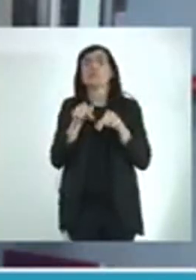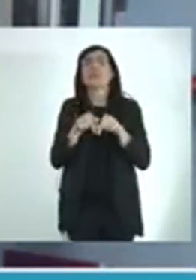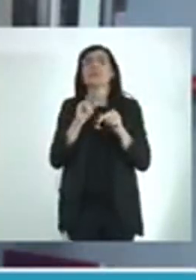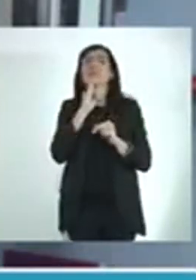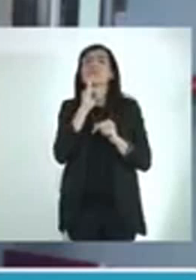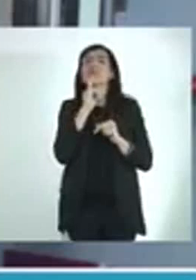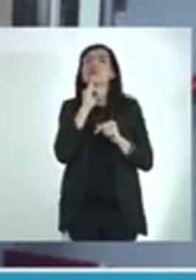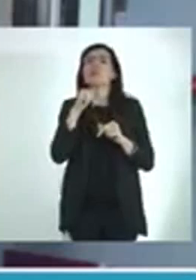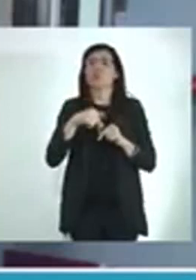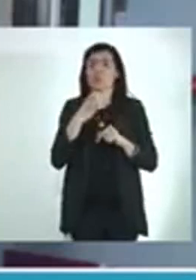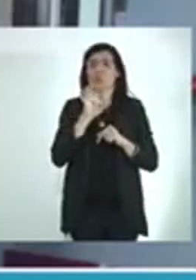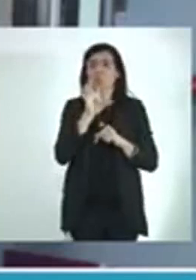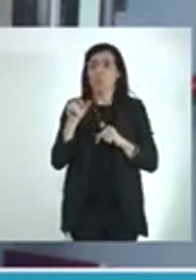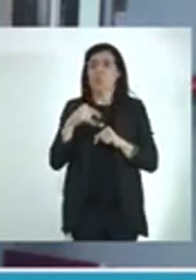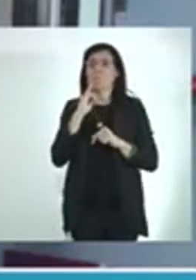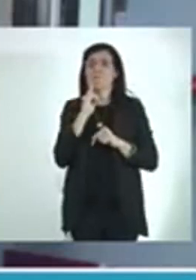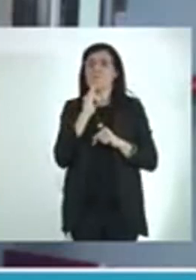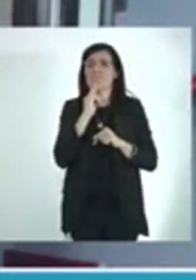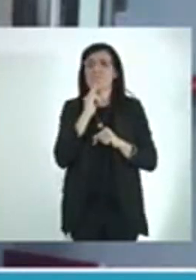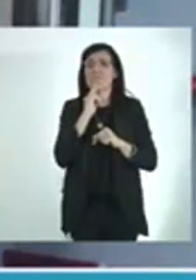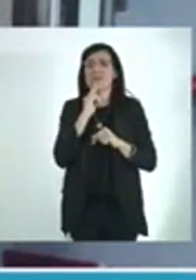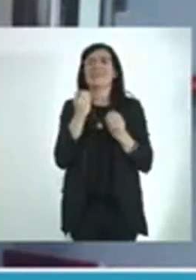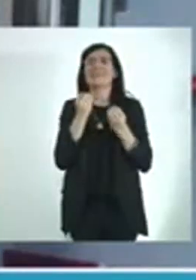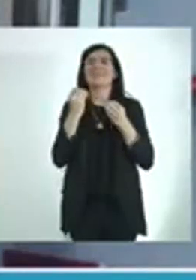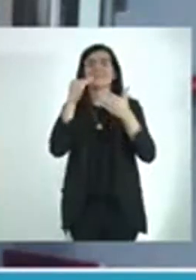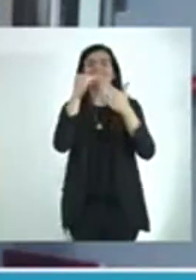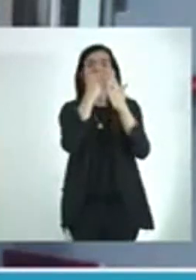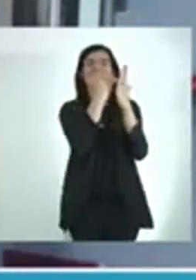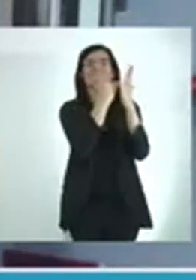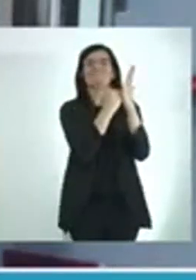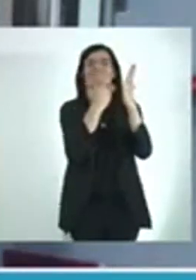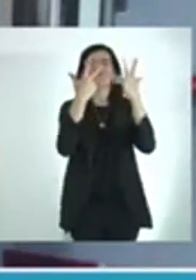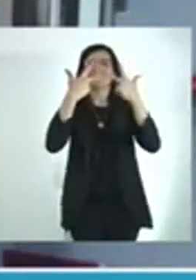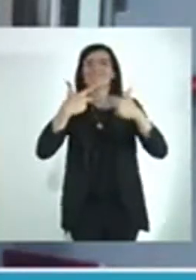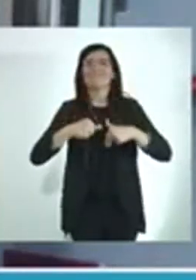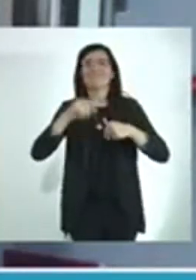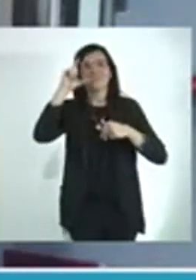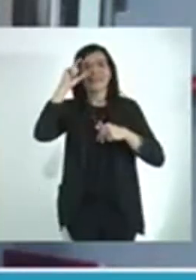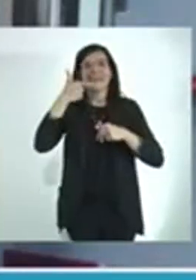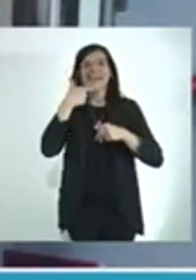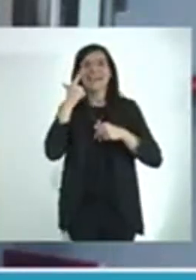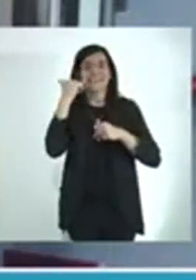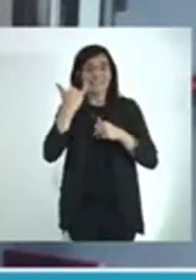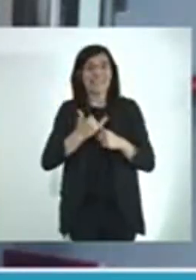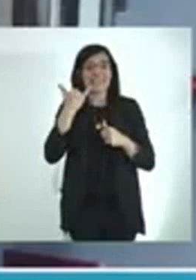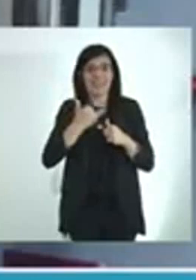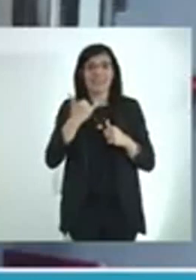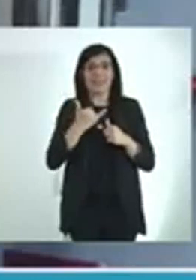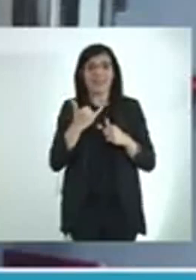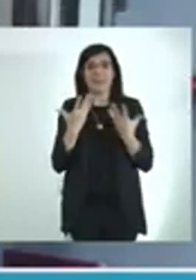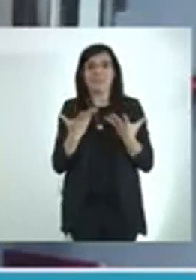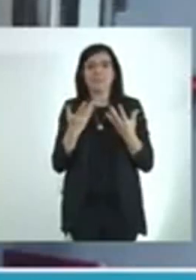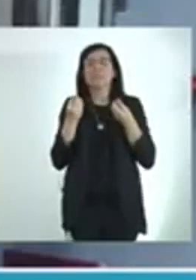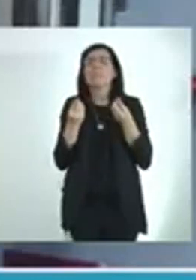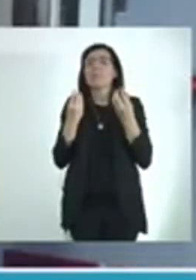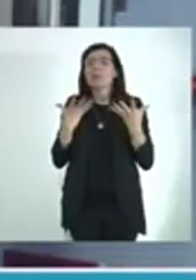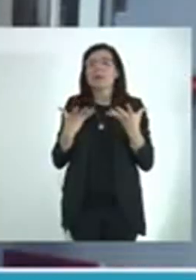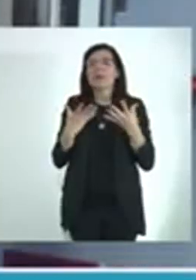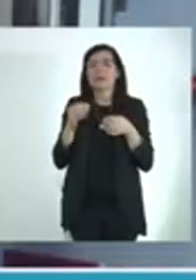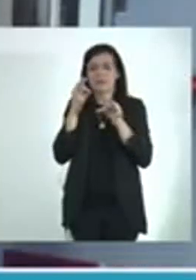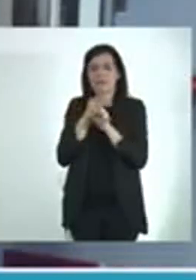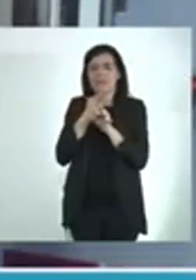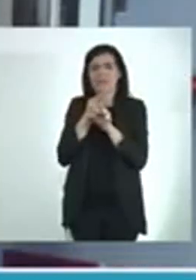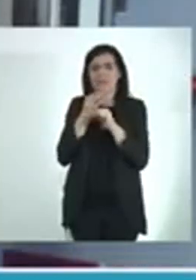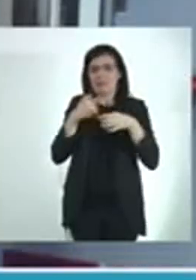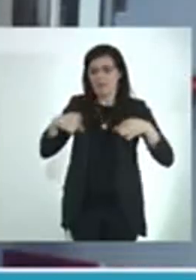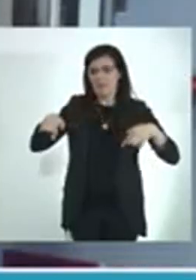integral que trabaja constantemente en acompañamiento de los equipos directivos y en que ese